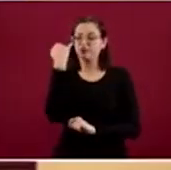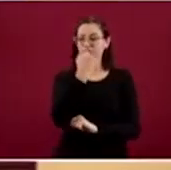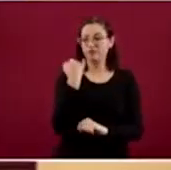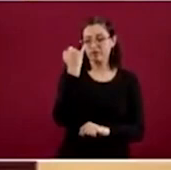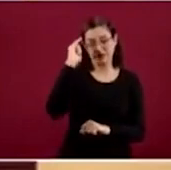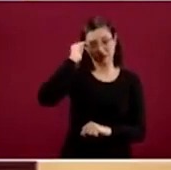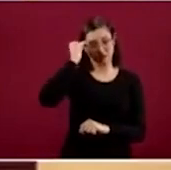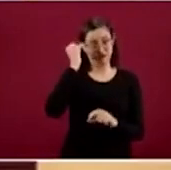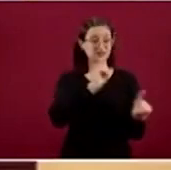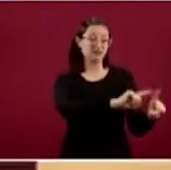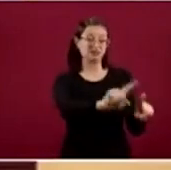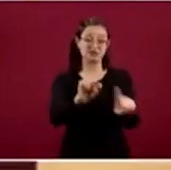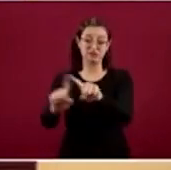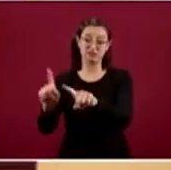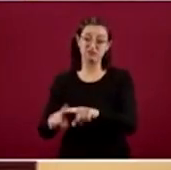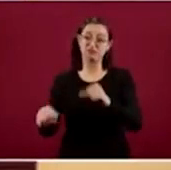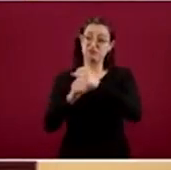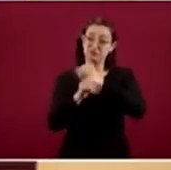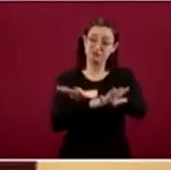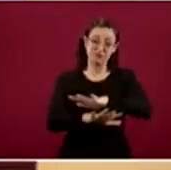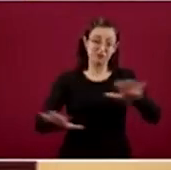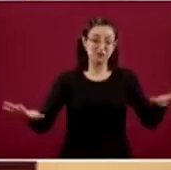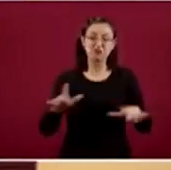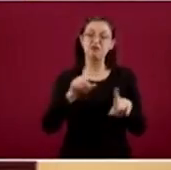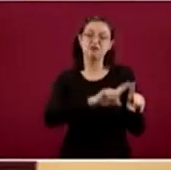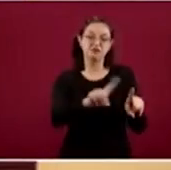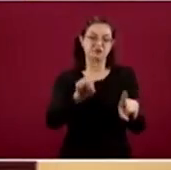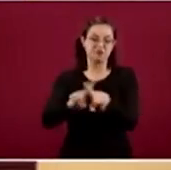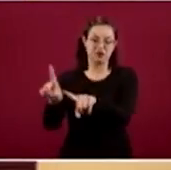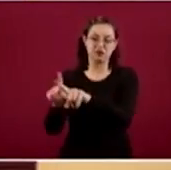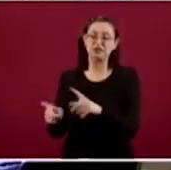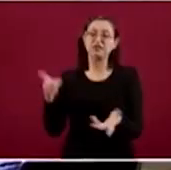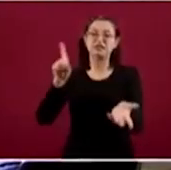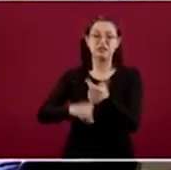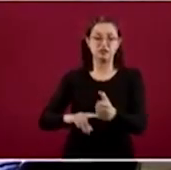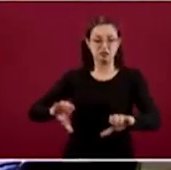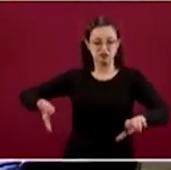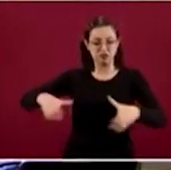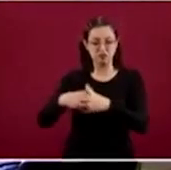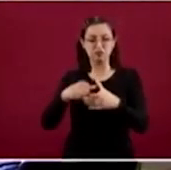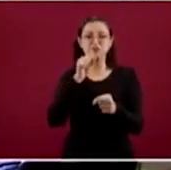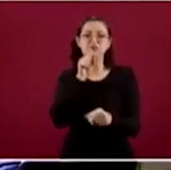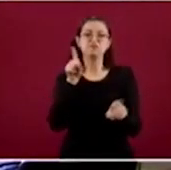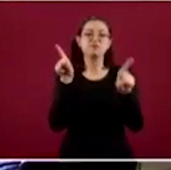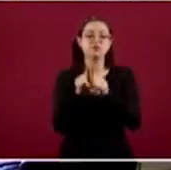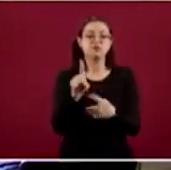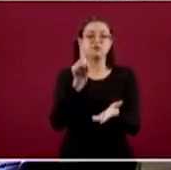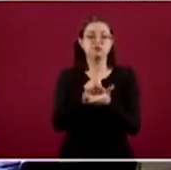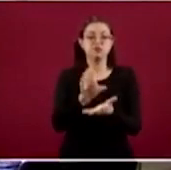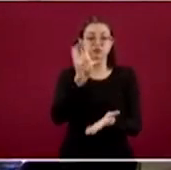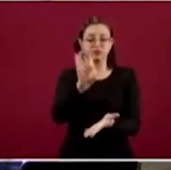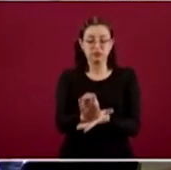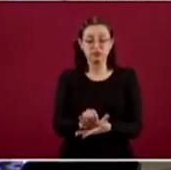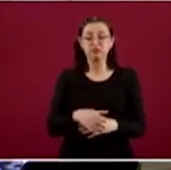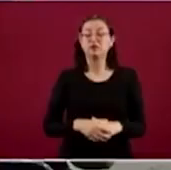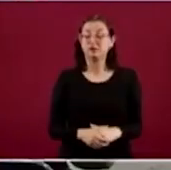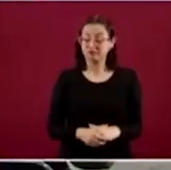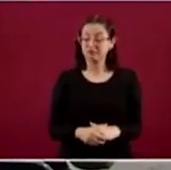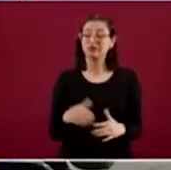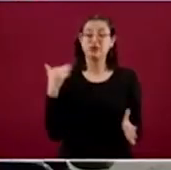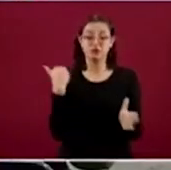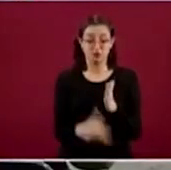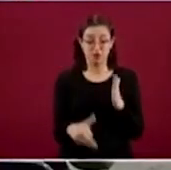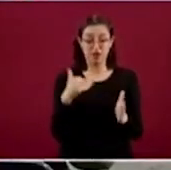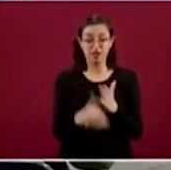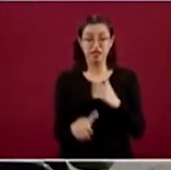indígenas y que se pueda difundir vía el perifoneo y algunas otras en las comunidades, y también con el tema de la discapacidad. Nos falta tanto